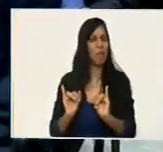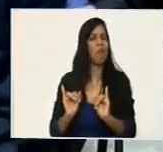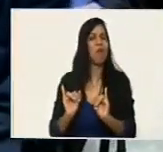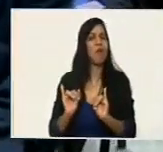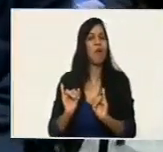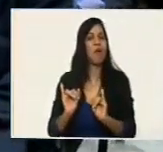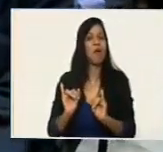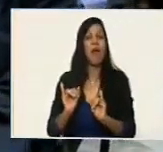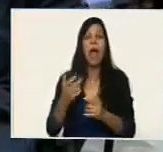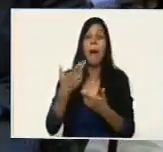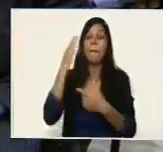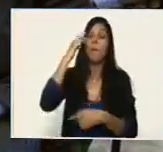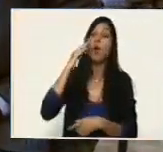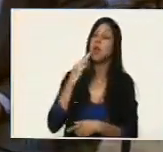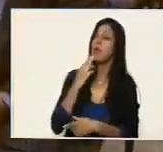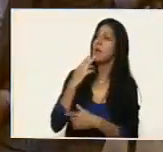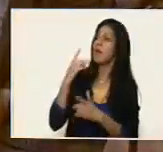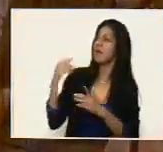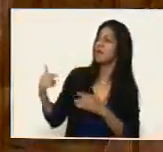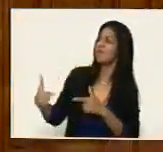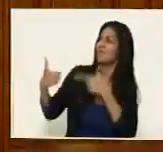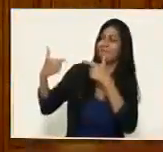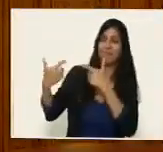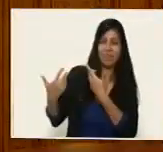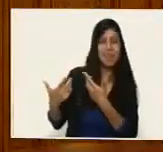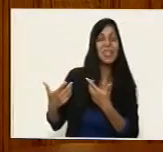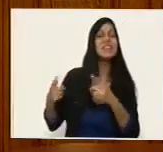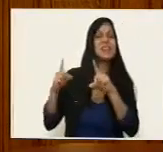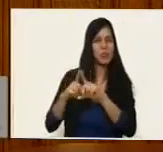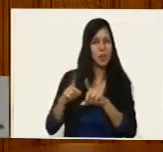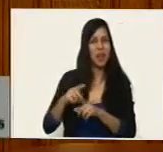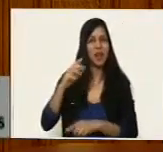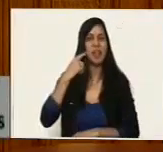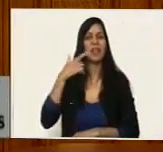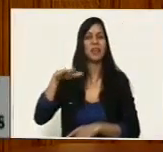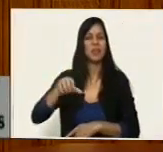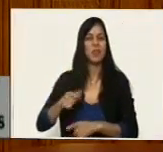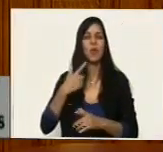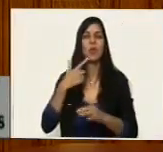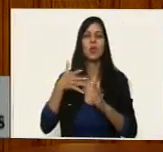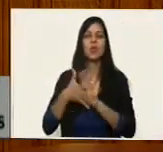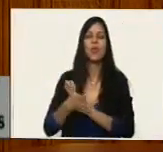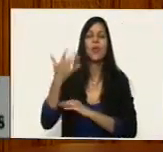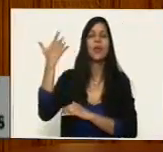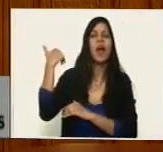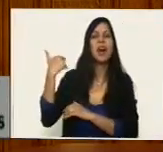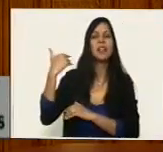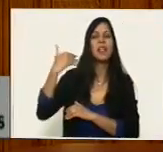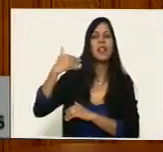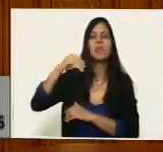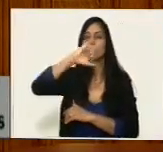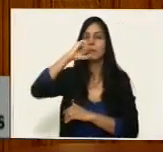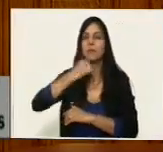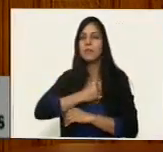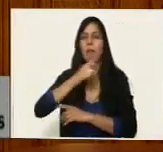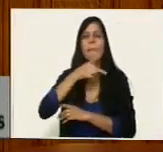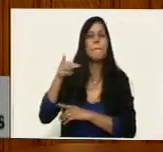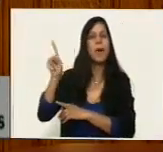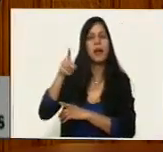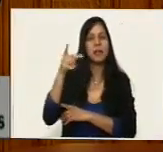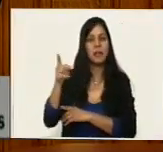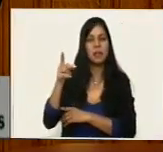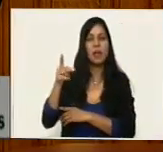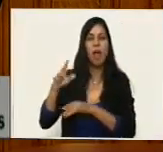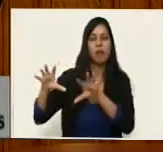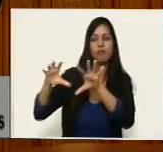el padre libertador. Se hizo presente con la toma que hicieron los patriotas del territorio de